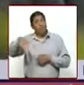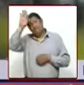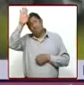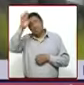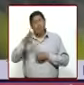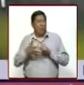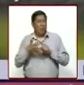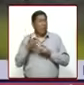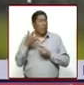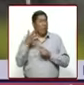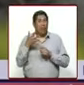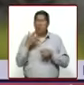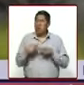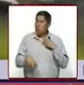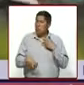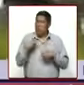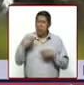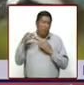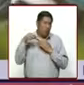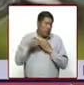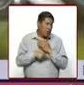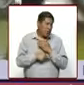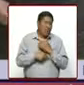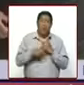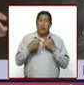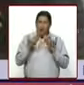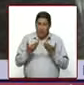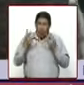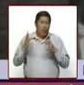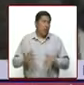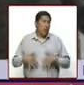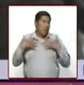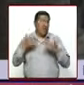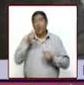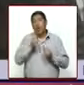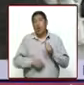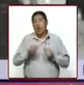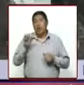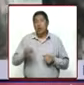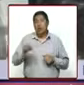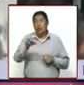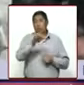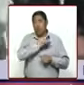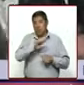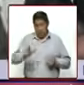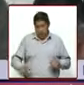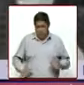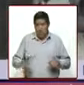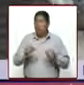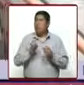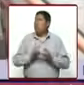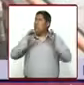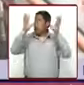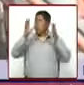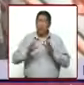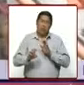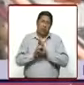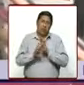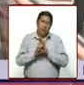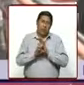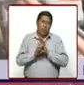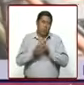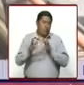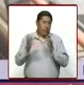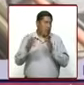económica de crisis, la situación económica que vive la gente en cada uno de sus municipios. La situación más trágica es, por supuesto, el